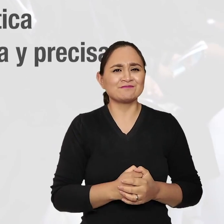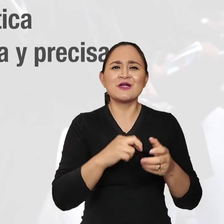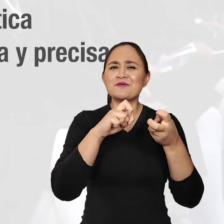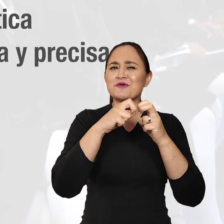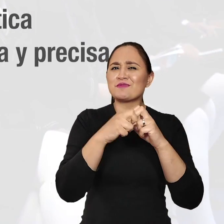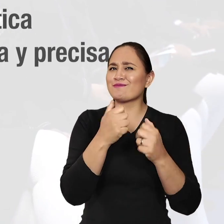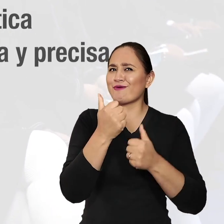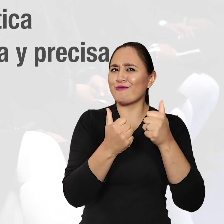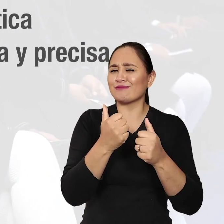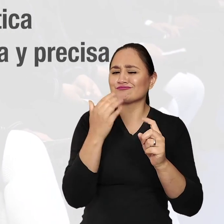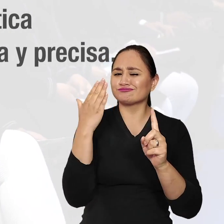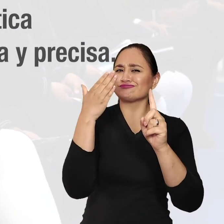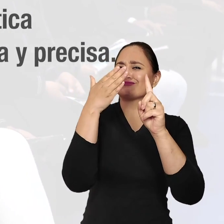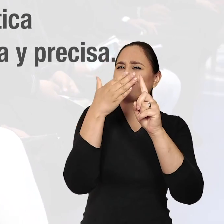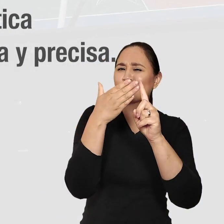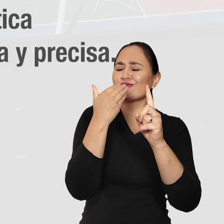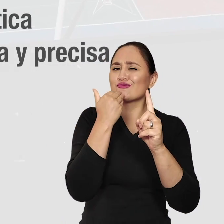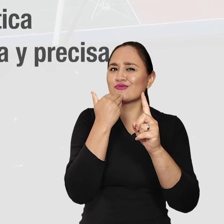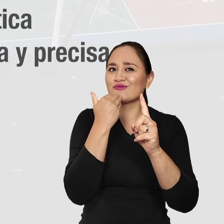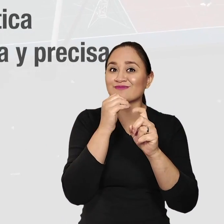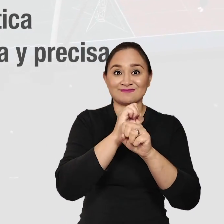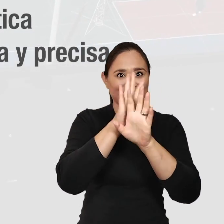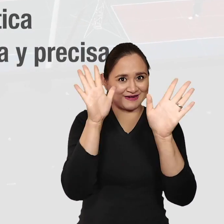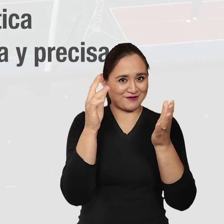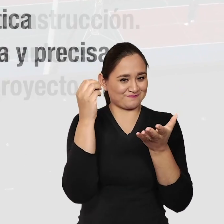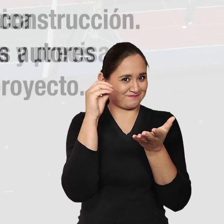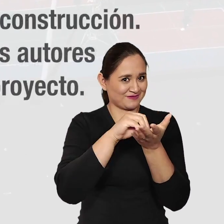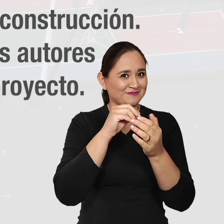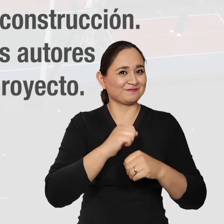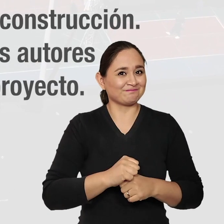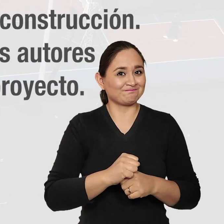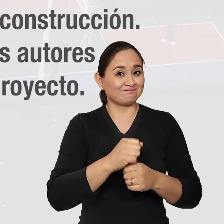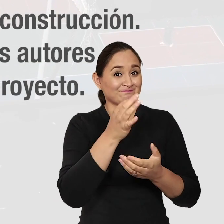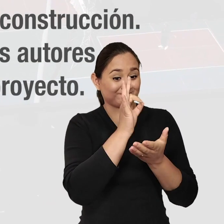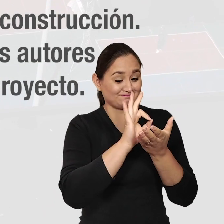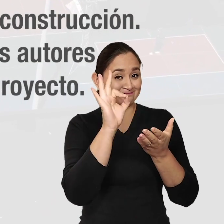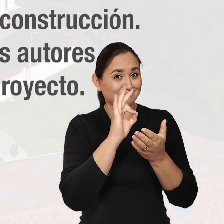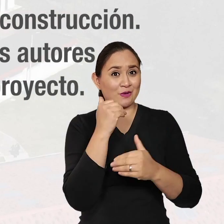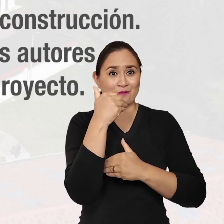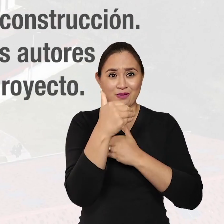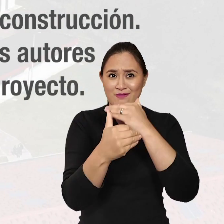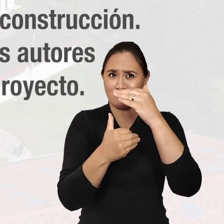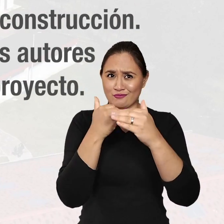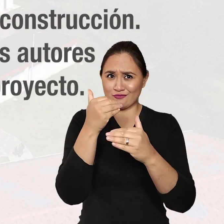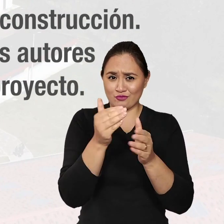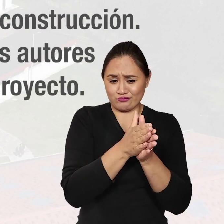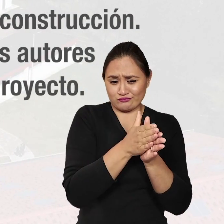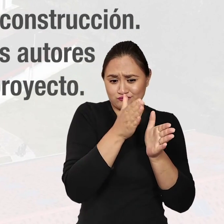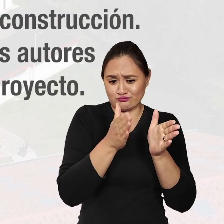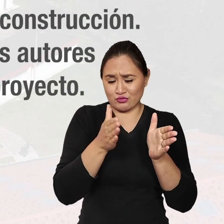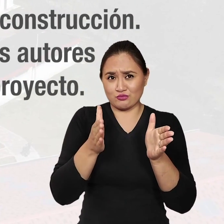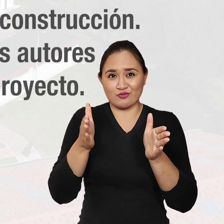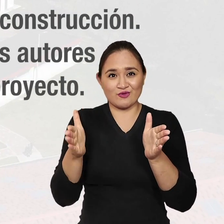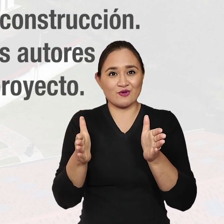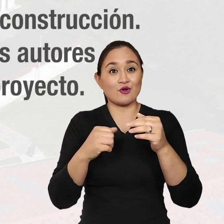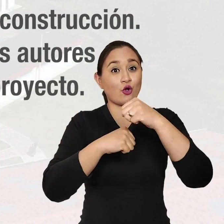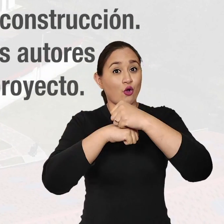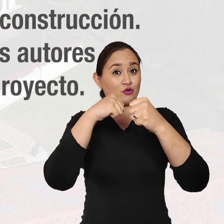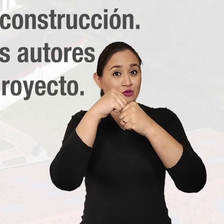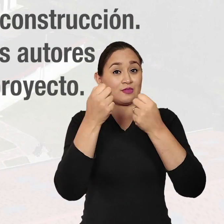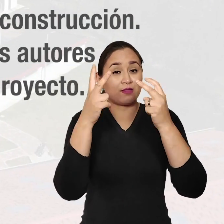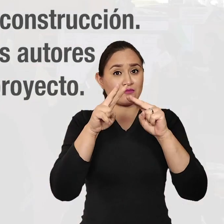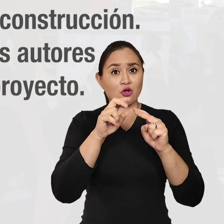la problemática y los objetivos de forma clara y precisa. Describe paso a paso las fases de tu investigación y